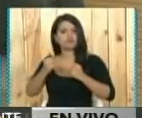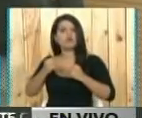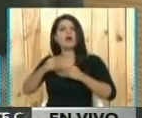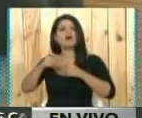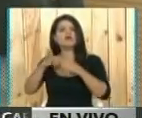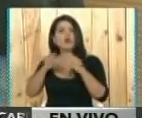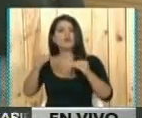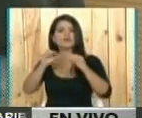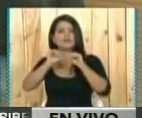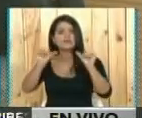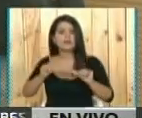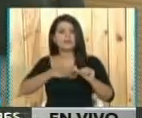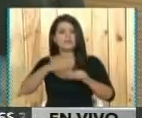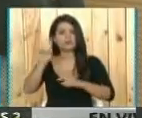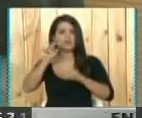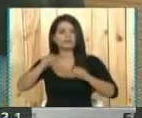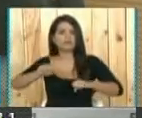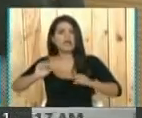nuestro pueblo. Gracias.